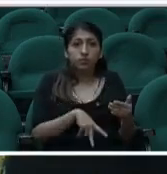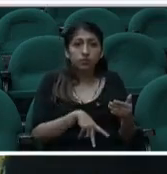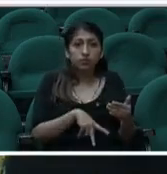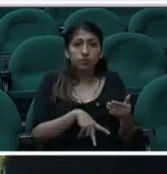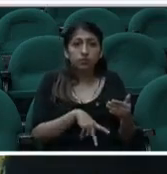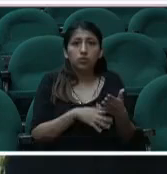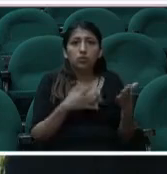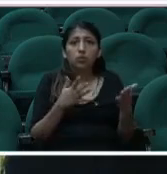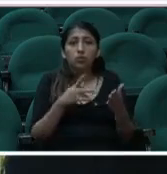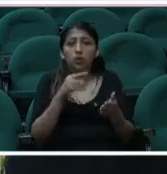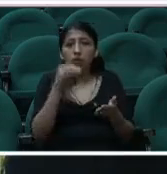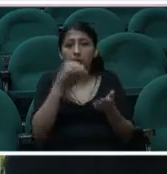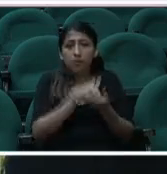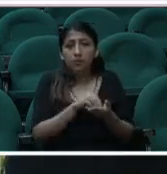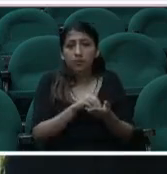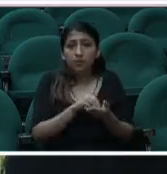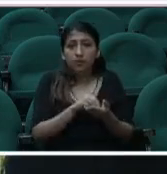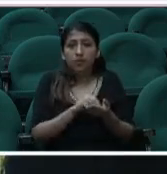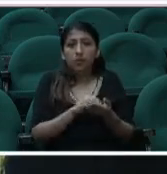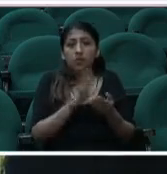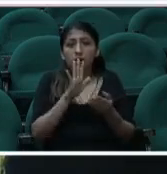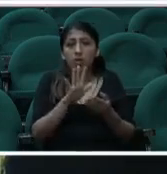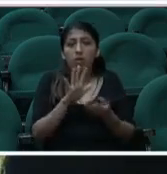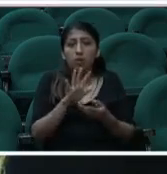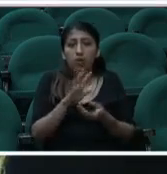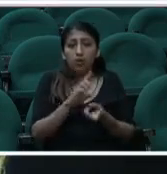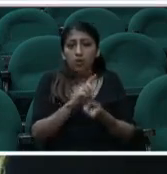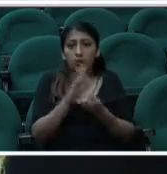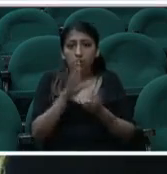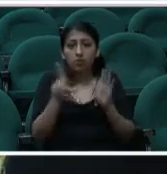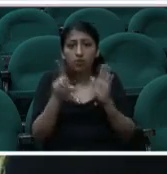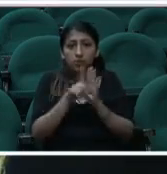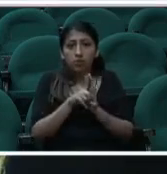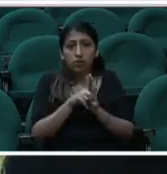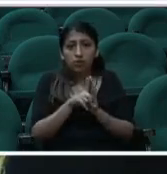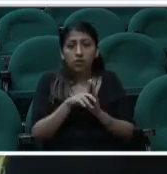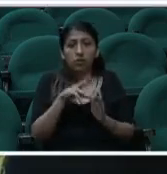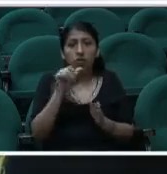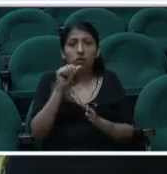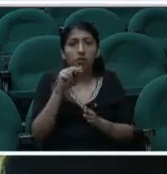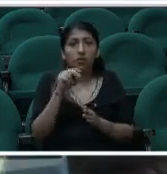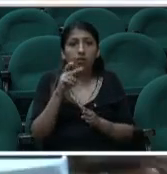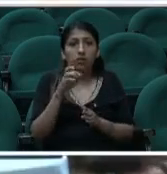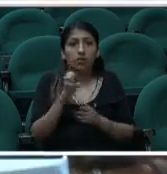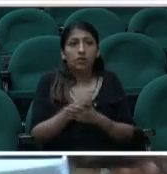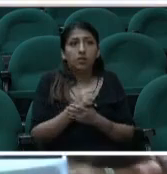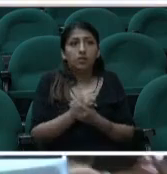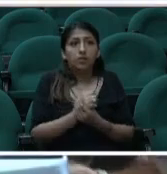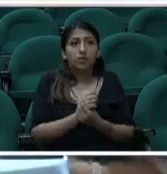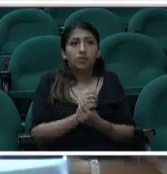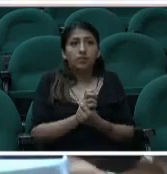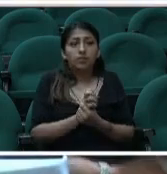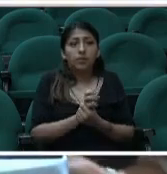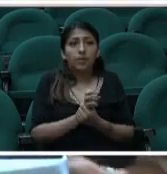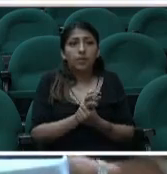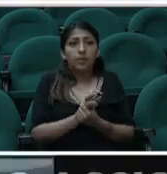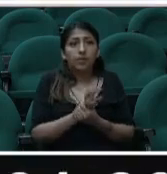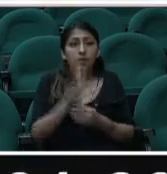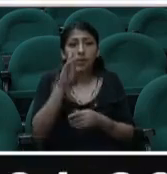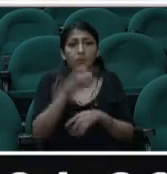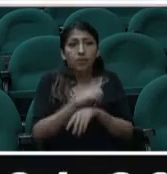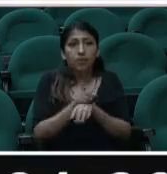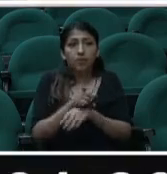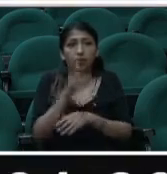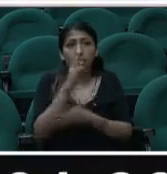cuál es el planteamiento a una reforma a esta ley andrés bien el candidato grande tiene